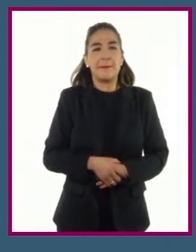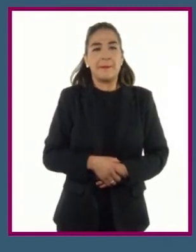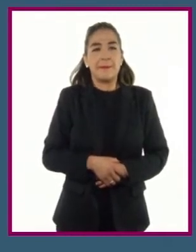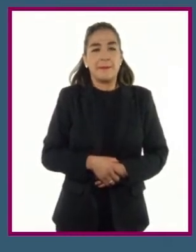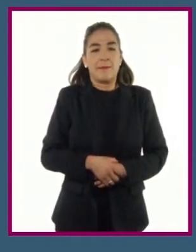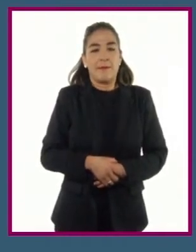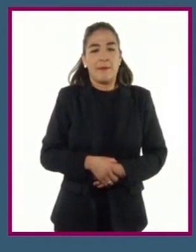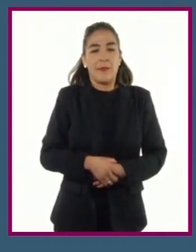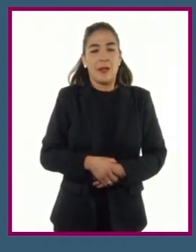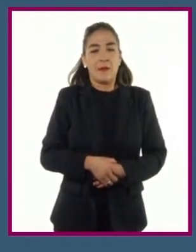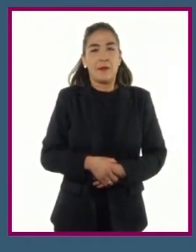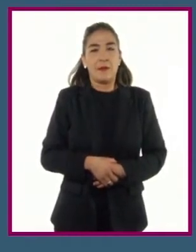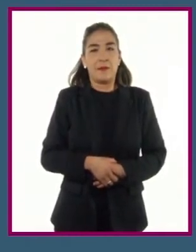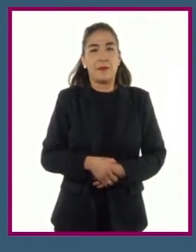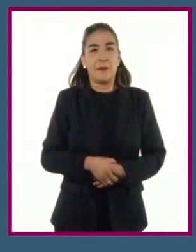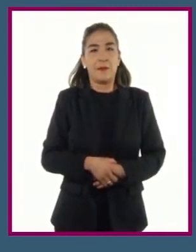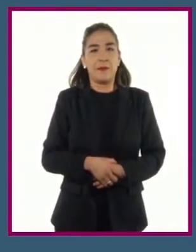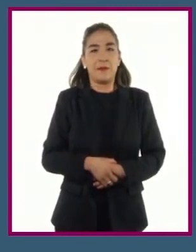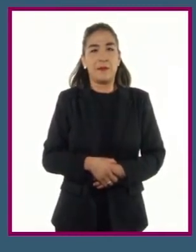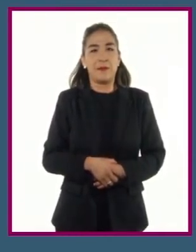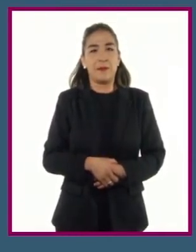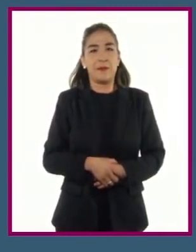8.86%, oxígeno en